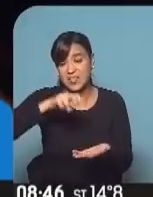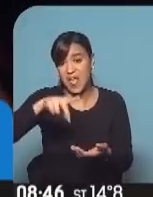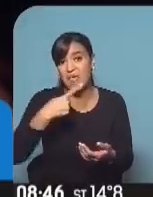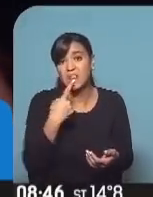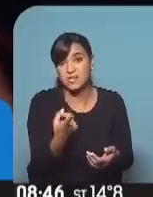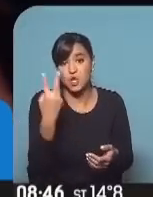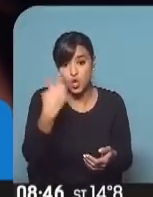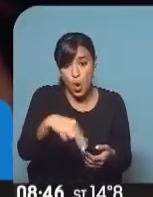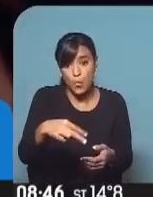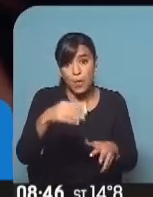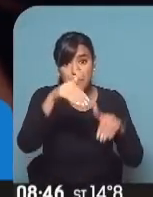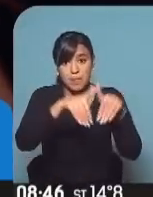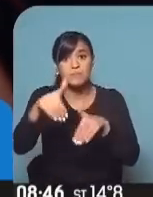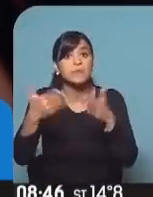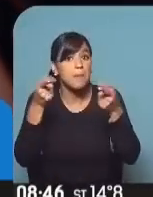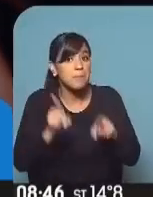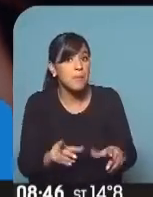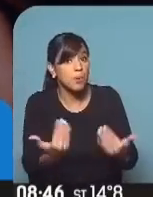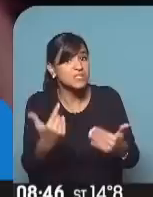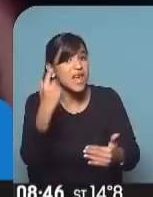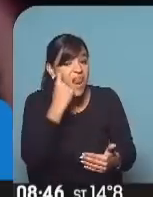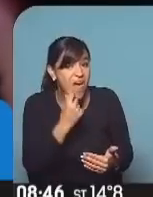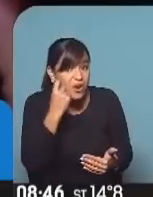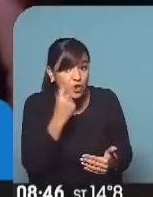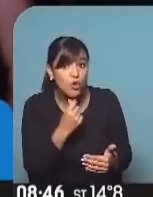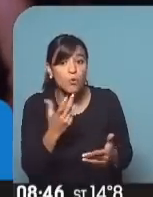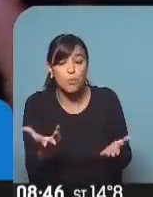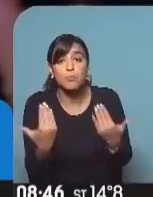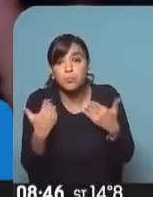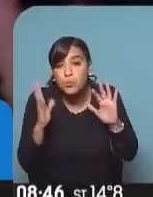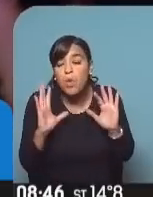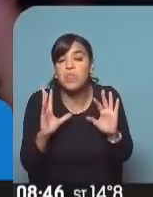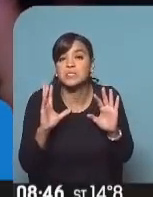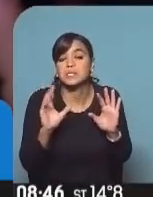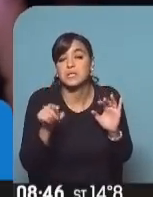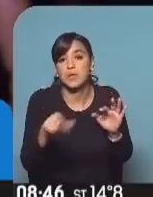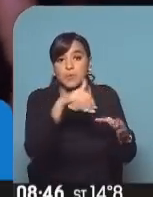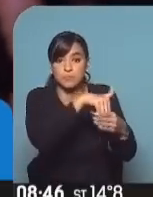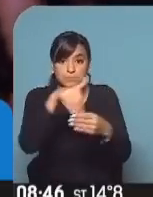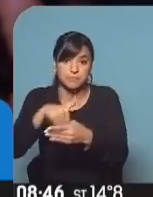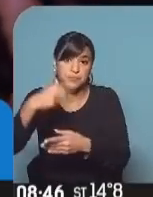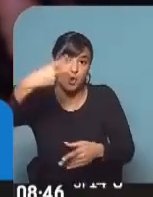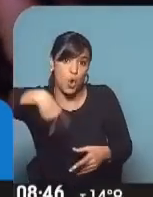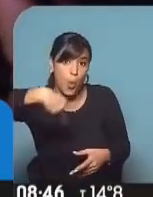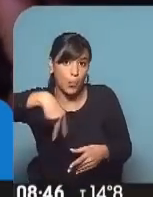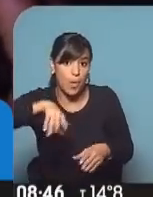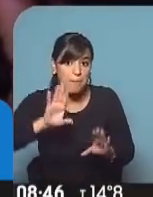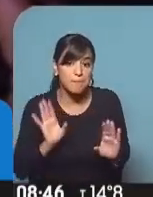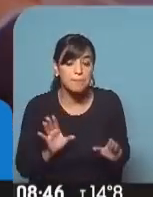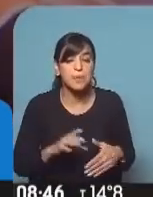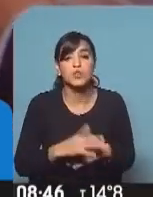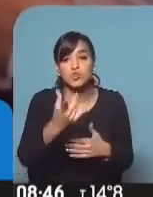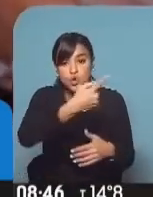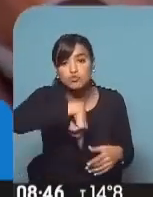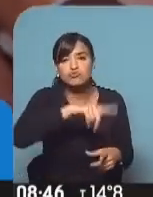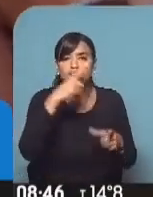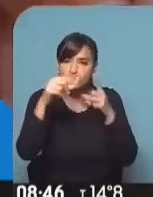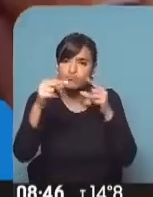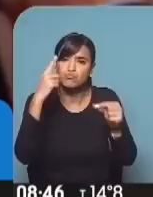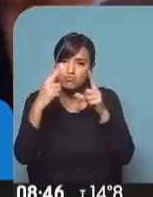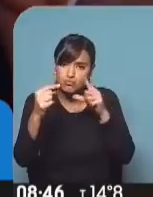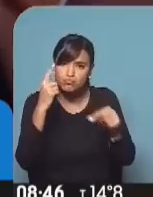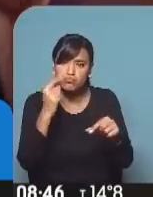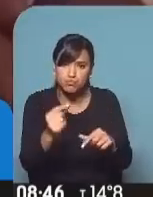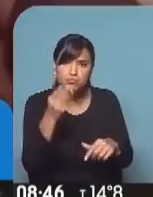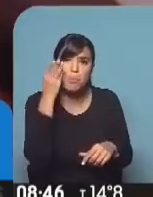también podría la rioja incursionar en ese en ese tiempo nosotros estamos reclamando